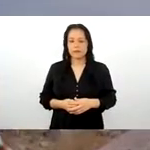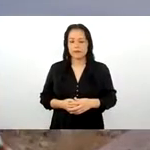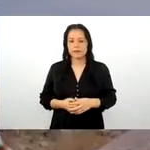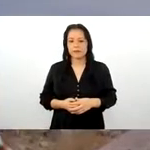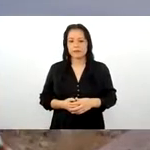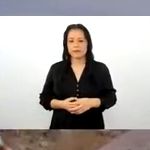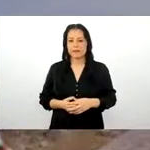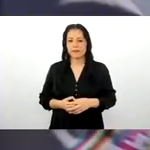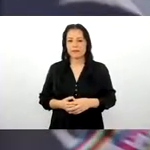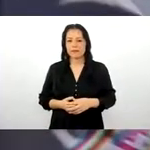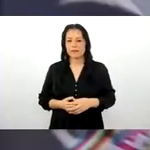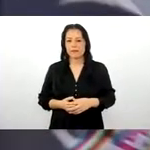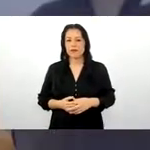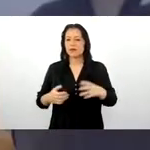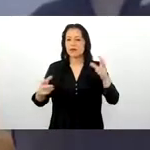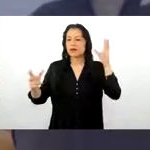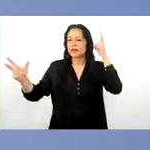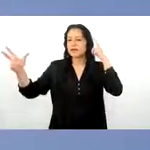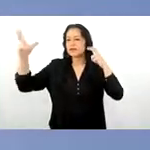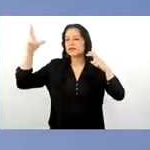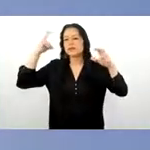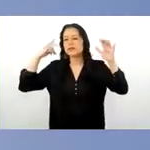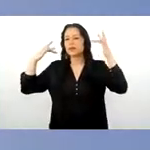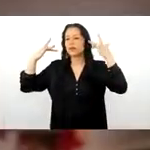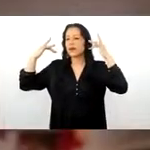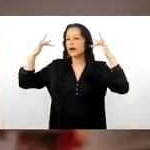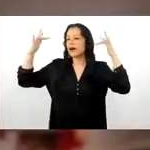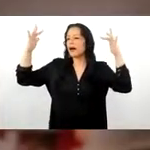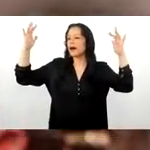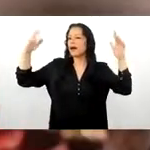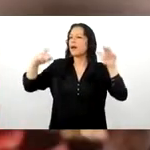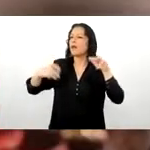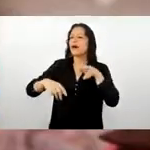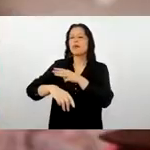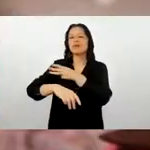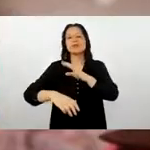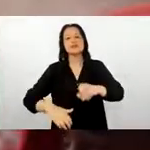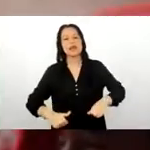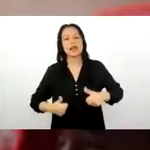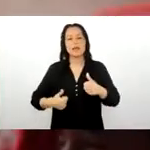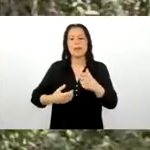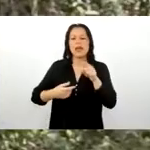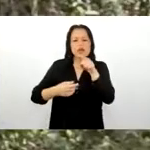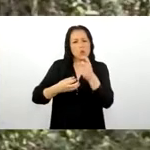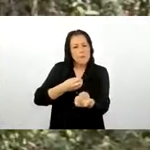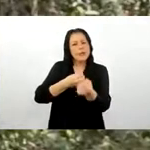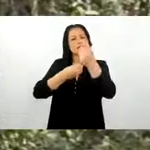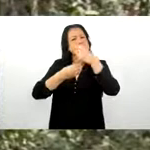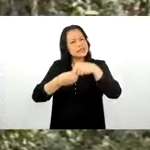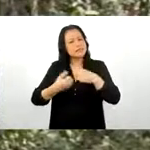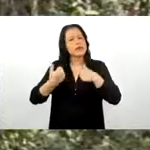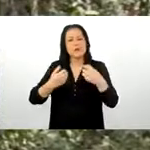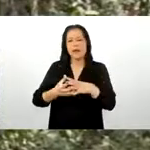A tus oídos, el sonido infinito de la vida. Participa todo lo que puedas. Escucha con